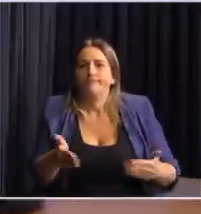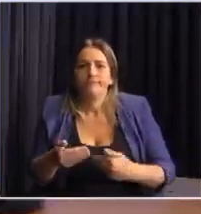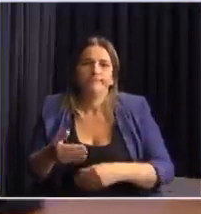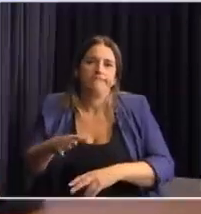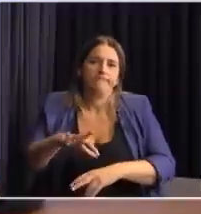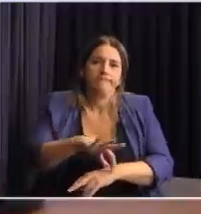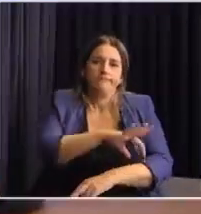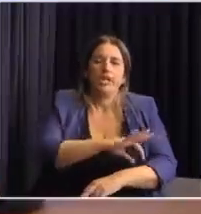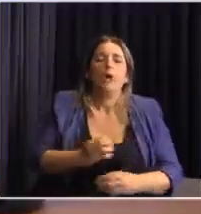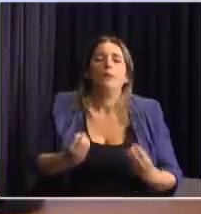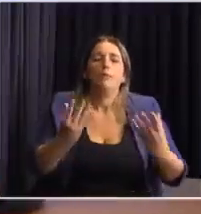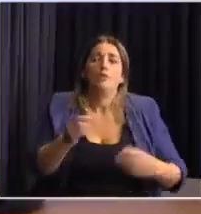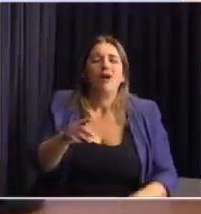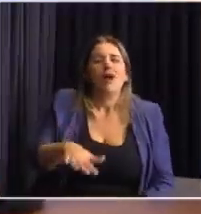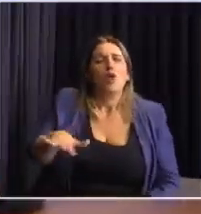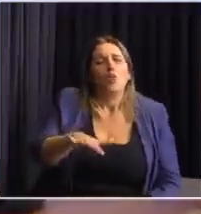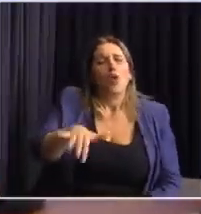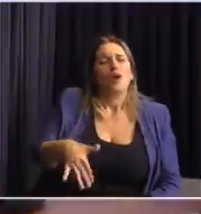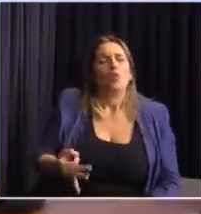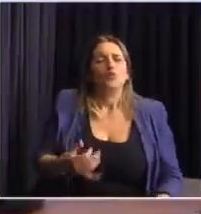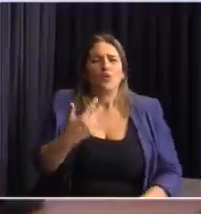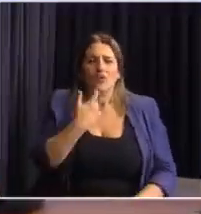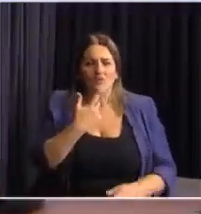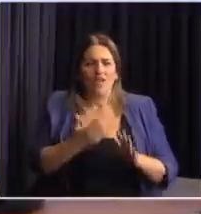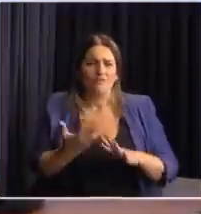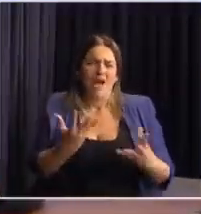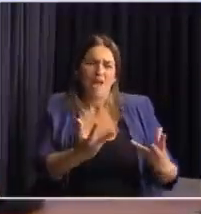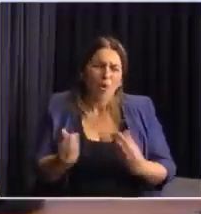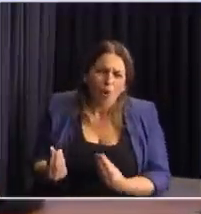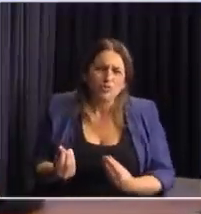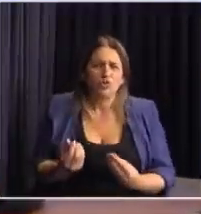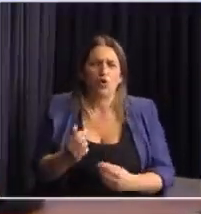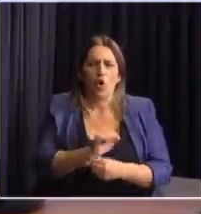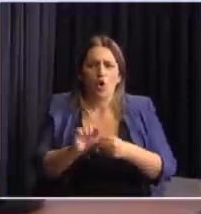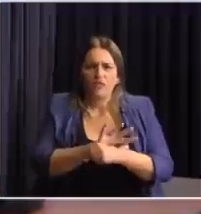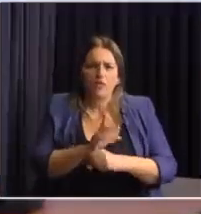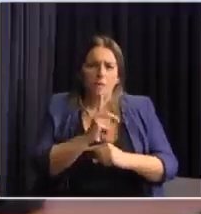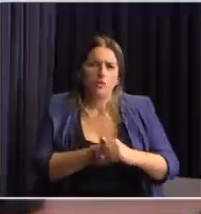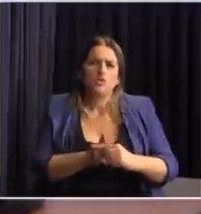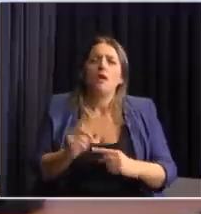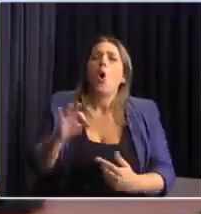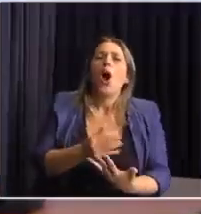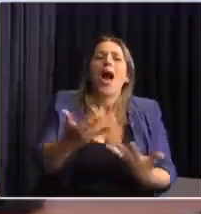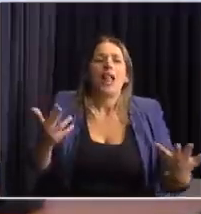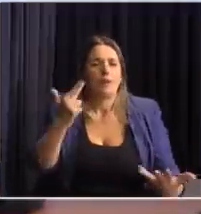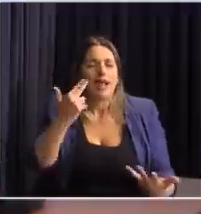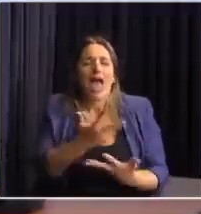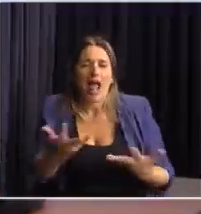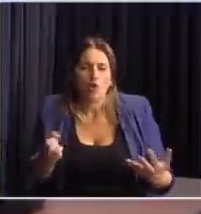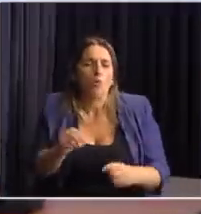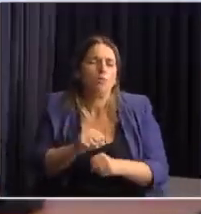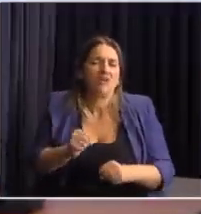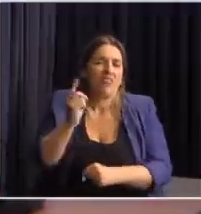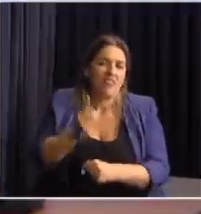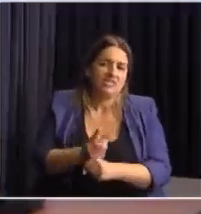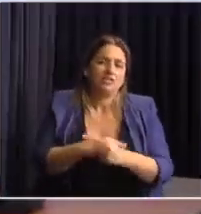no abra, por ejemplo, porque en ese lugar hay una concentración grande de casos, o por alguna razón por el estilo. De modo que